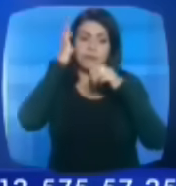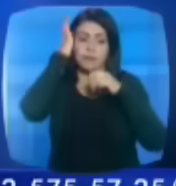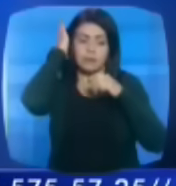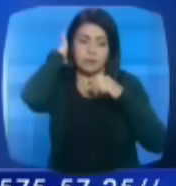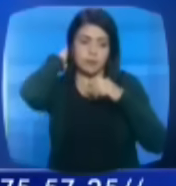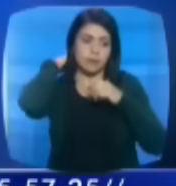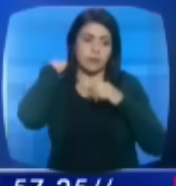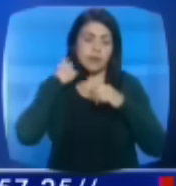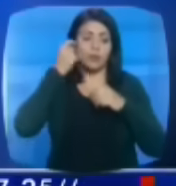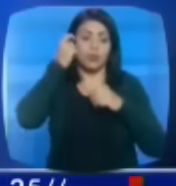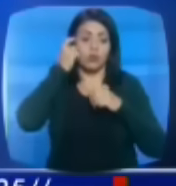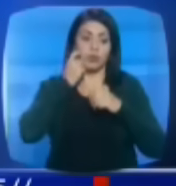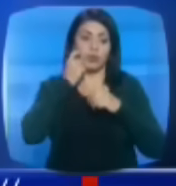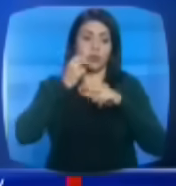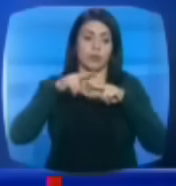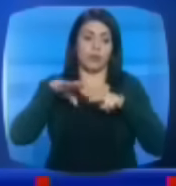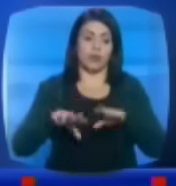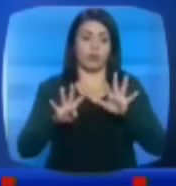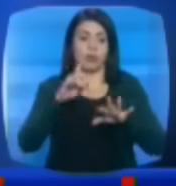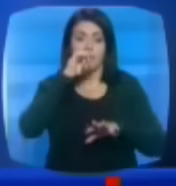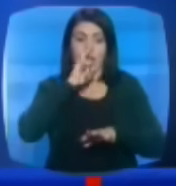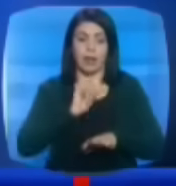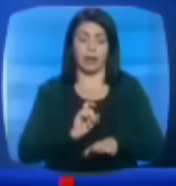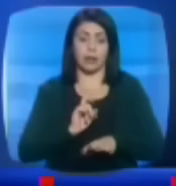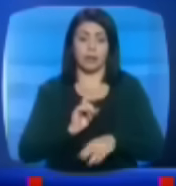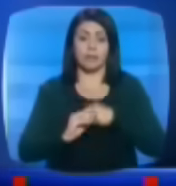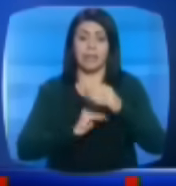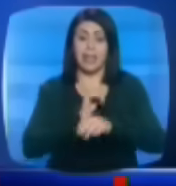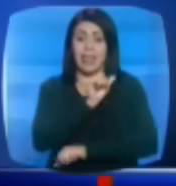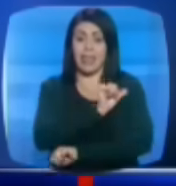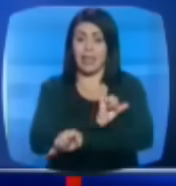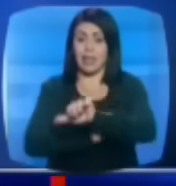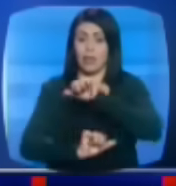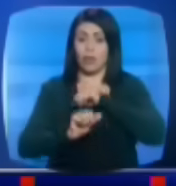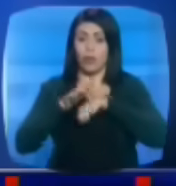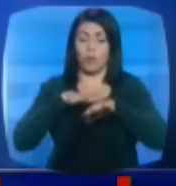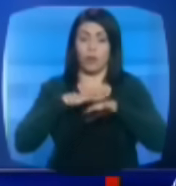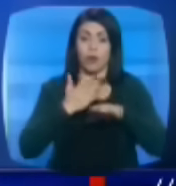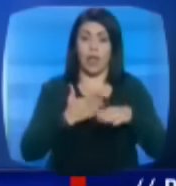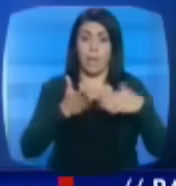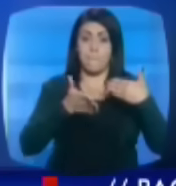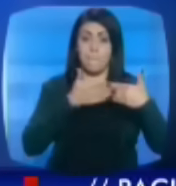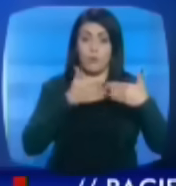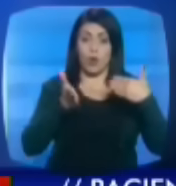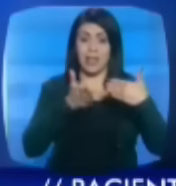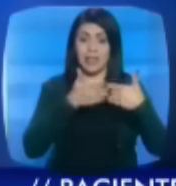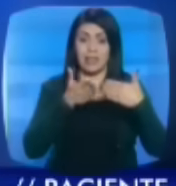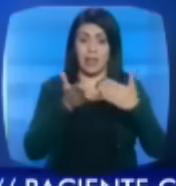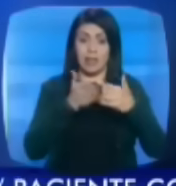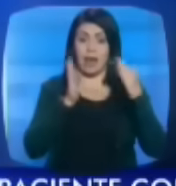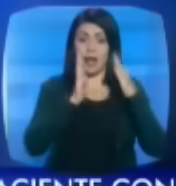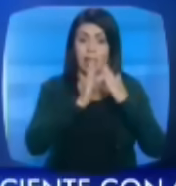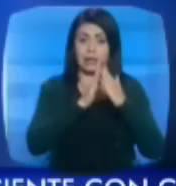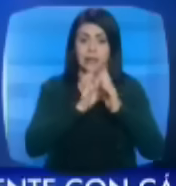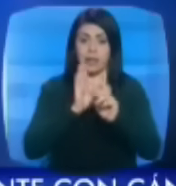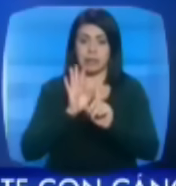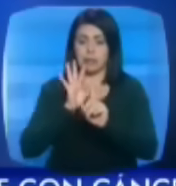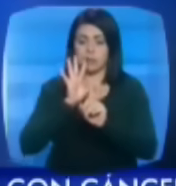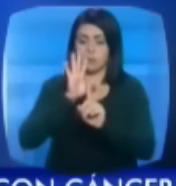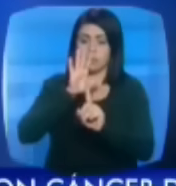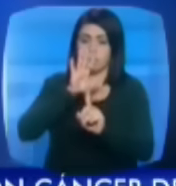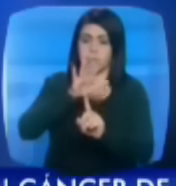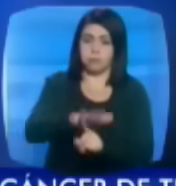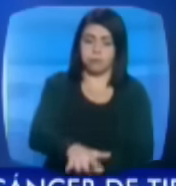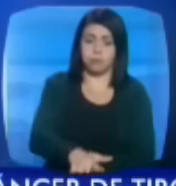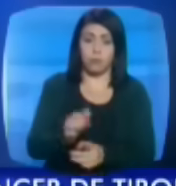En Carúpano, en estado Sucre, un niño de 9 años quedó gravemente herido tras la caída del portón de una vivienda. Los bomberos